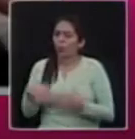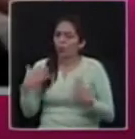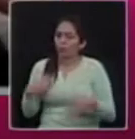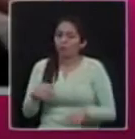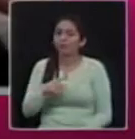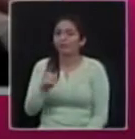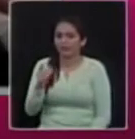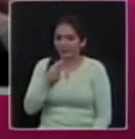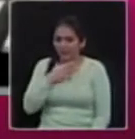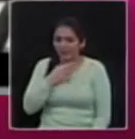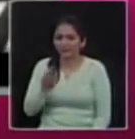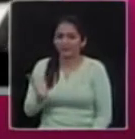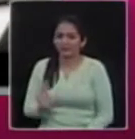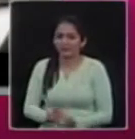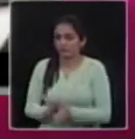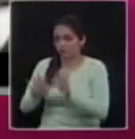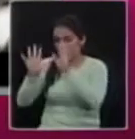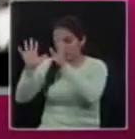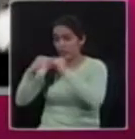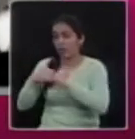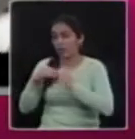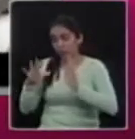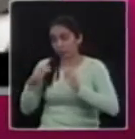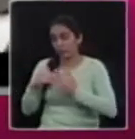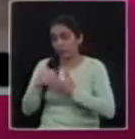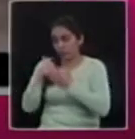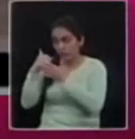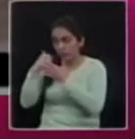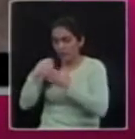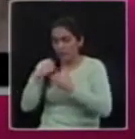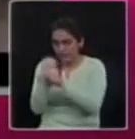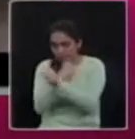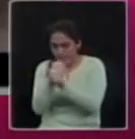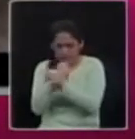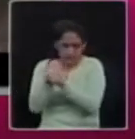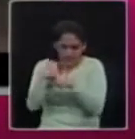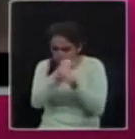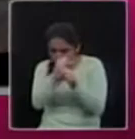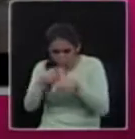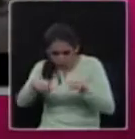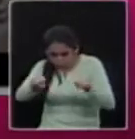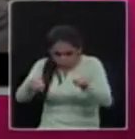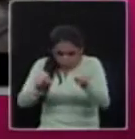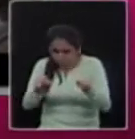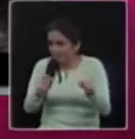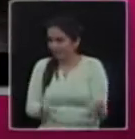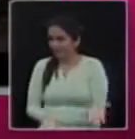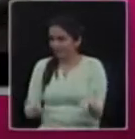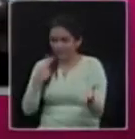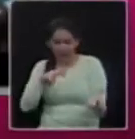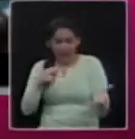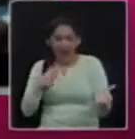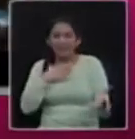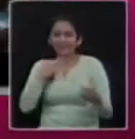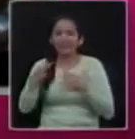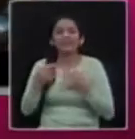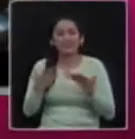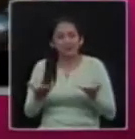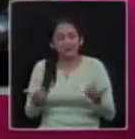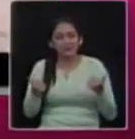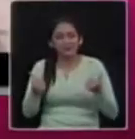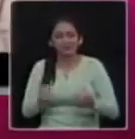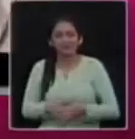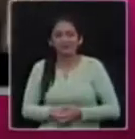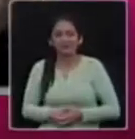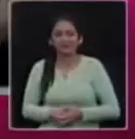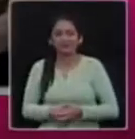claro, los aterrizo a la realidad y le digo, mira, esto te puedo hacer. Pero cuando ya la tienen, están felices. Bueno, todos mis invitados que estoy recibiendo